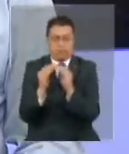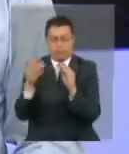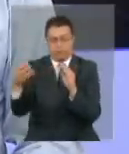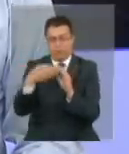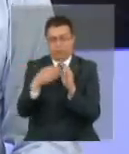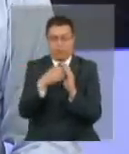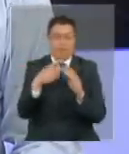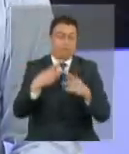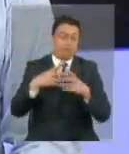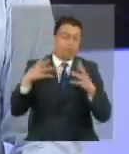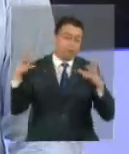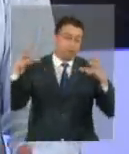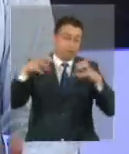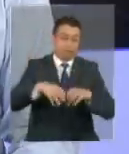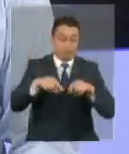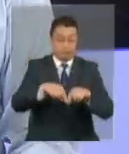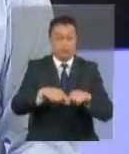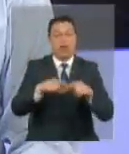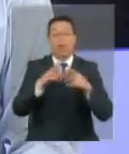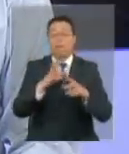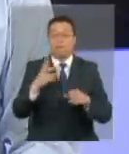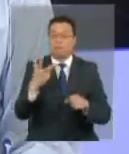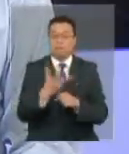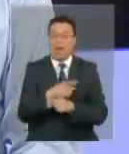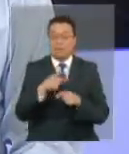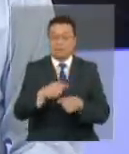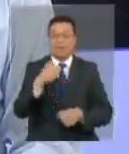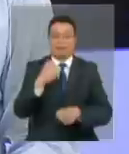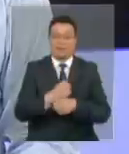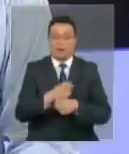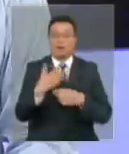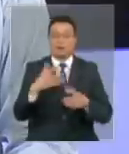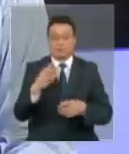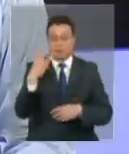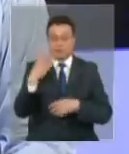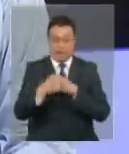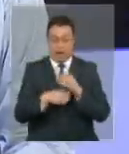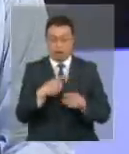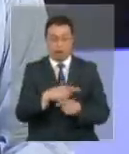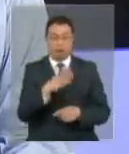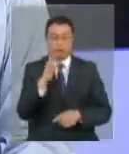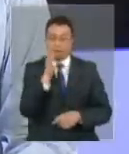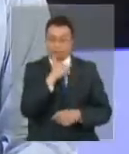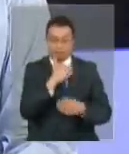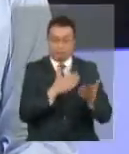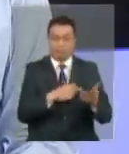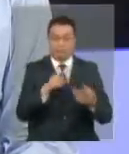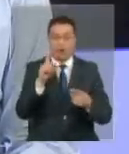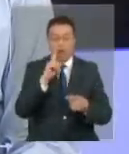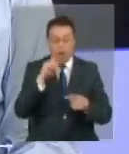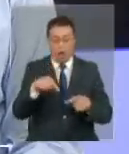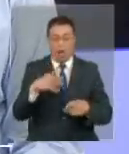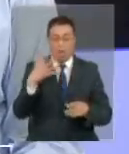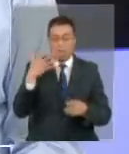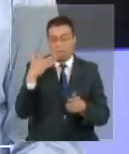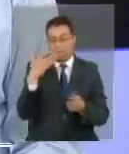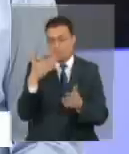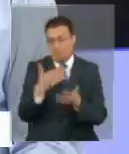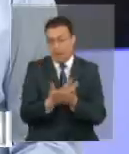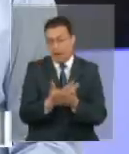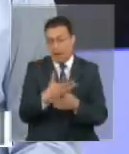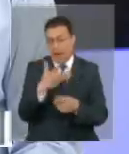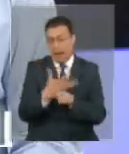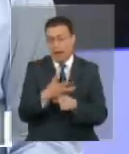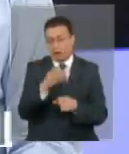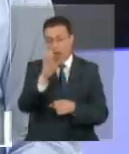de la comuna, habla muy mal de un trabajo que se debería haber hecho durante estos 3 años. Hoy día tenemos miles de inmigrantes viviendo